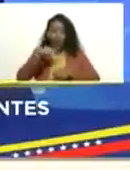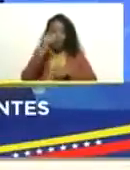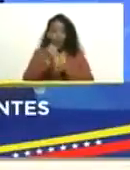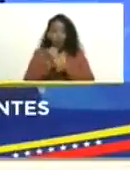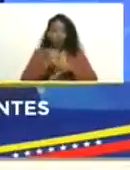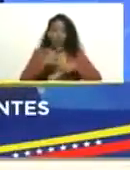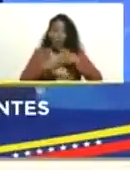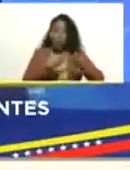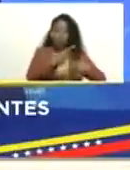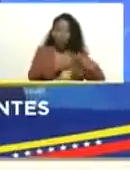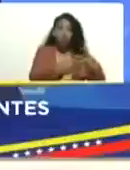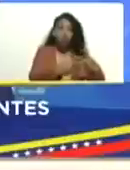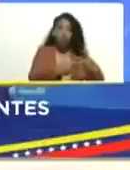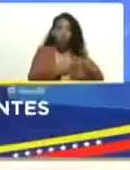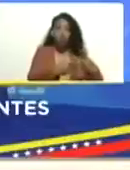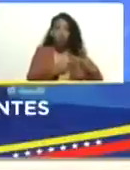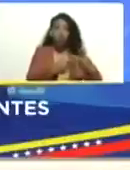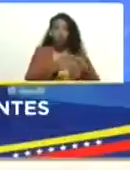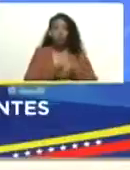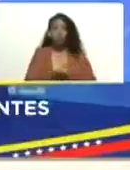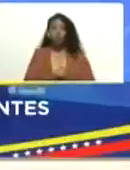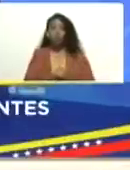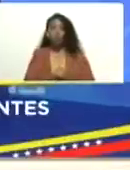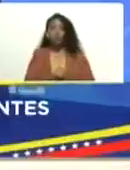y en la oferta exportable iraní?